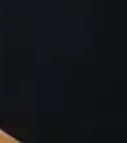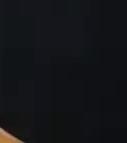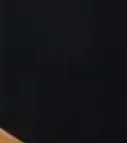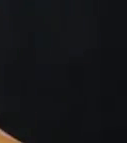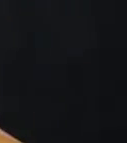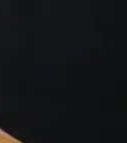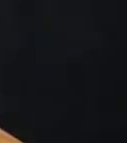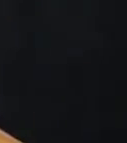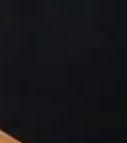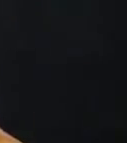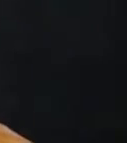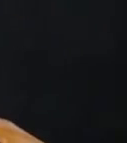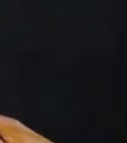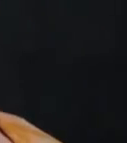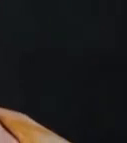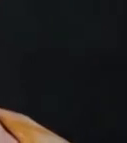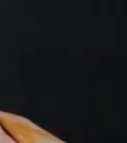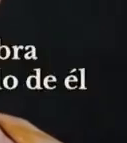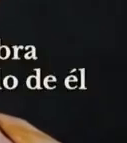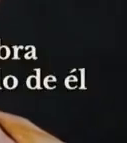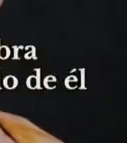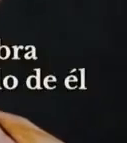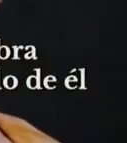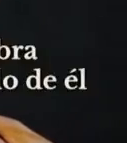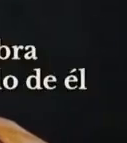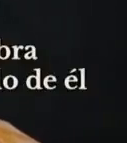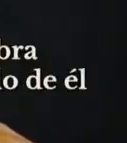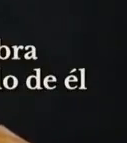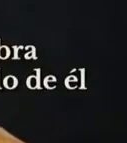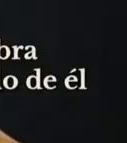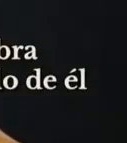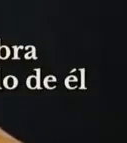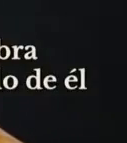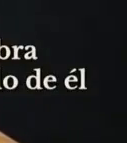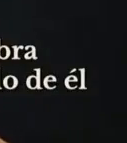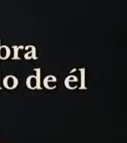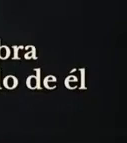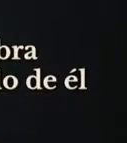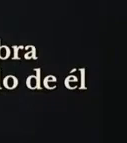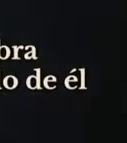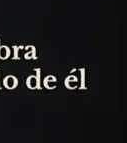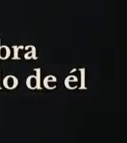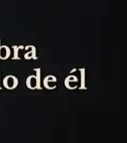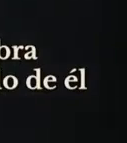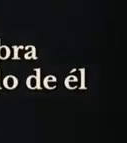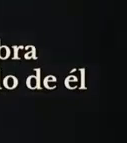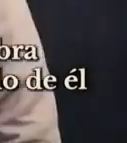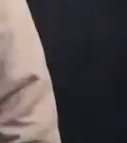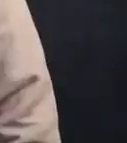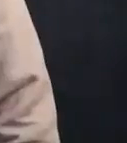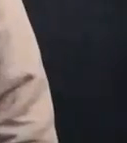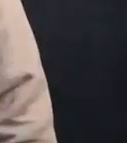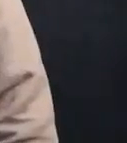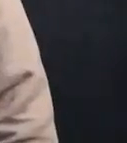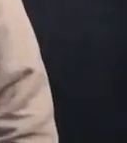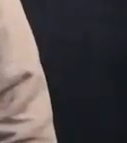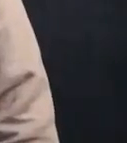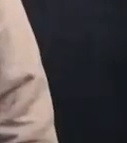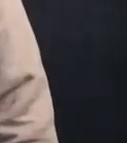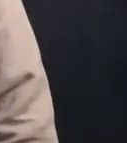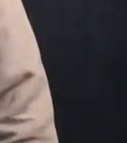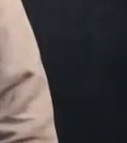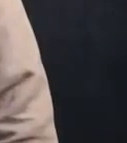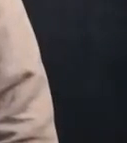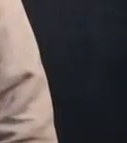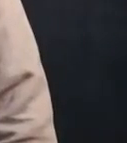su vida su lealtad especialmente esa es una palabra de que hay que ponerlas gigantes al lado de nosotros una luz